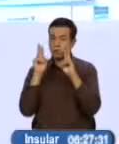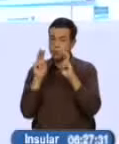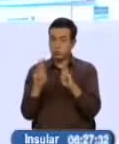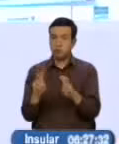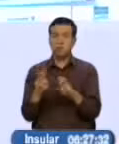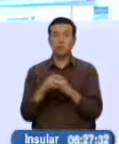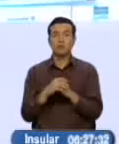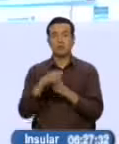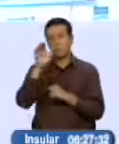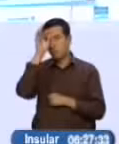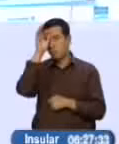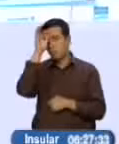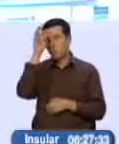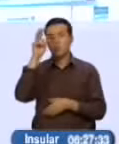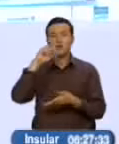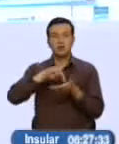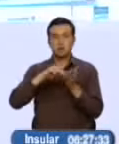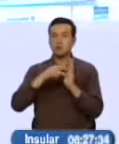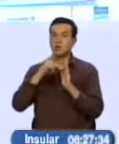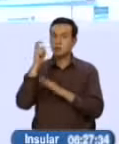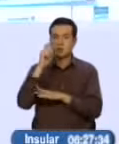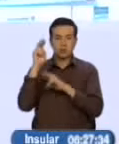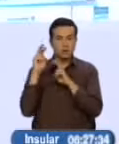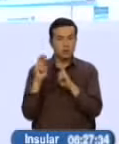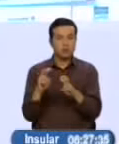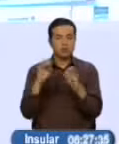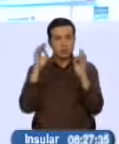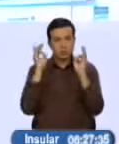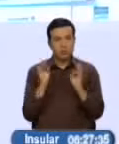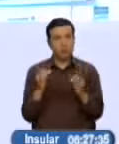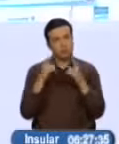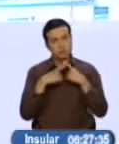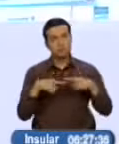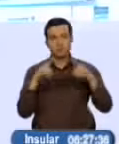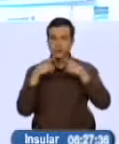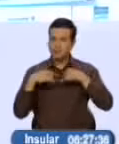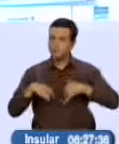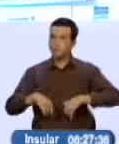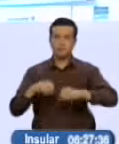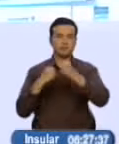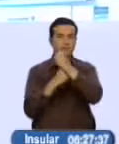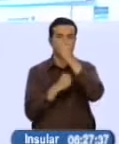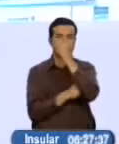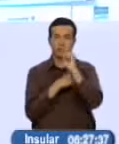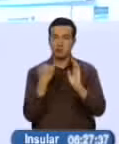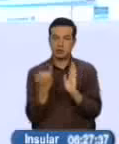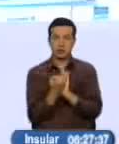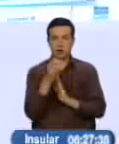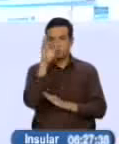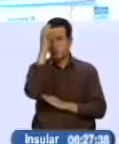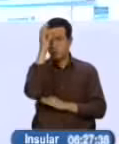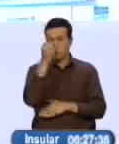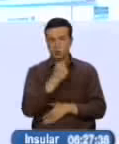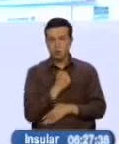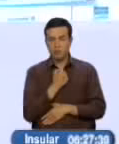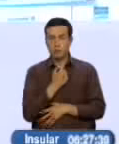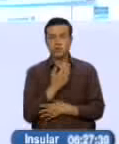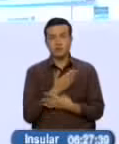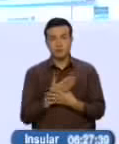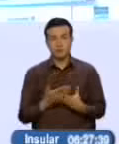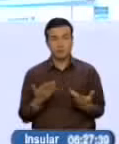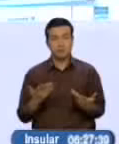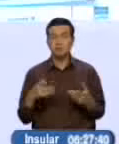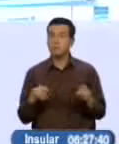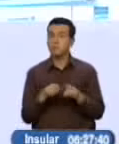porque además la cultura necesita ese componente investigativo para poder generar y seguir fortaleciendo las identidades culturales. Por lo tanto, cierto, es ahí